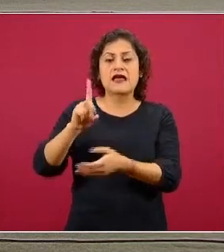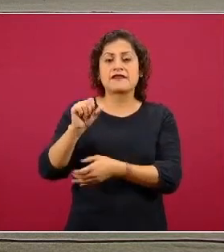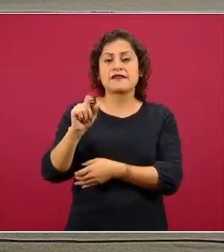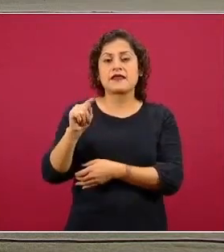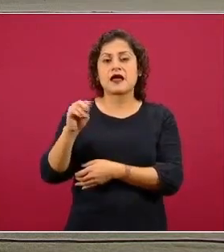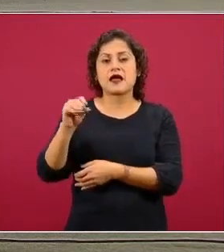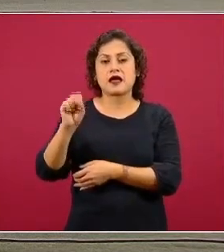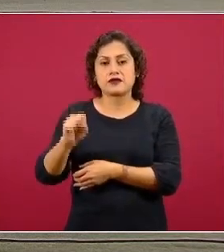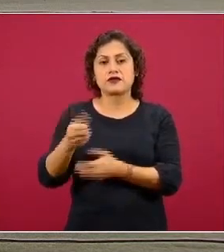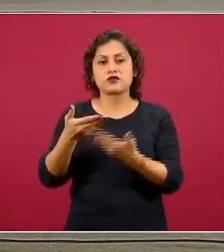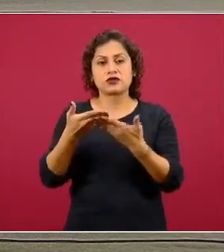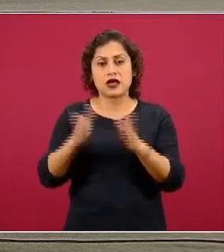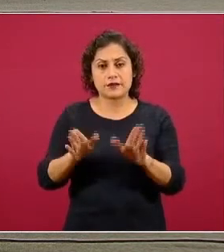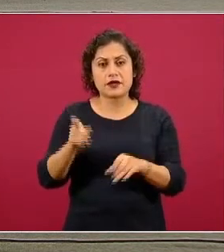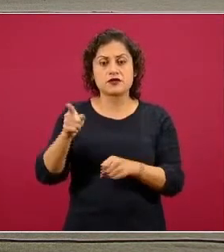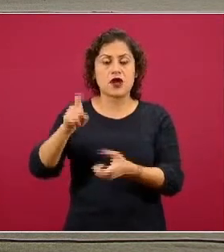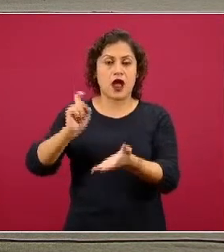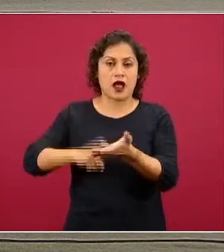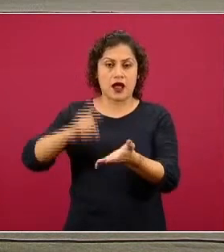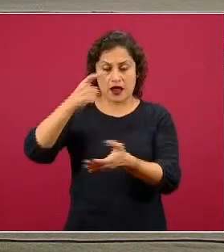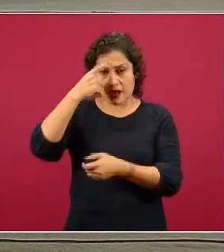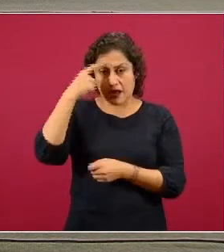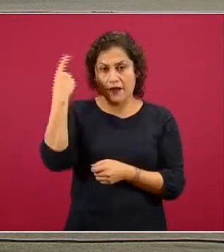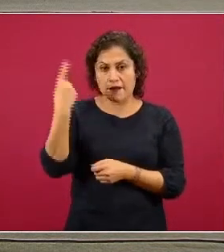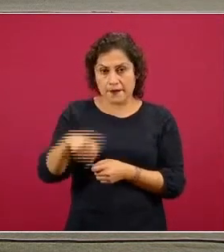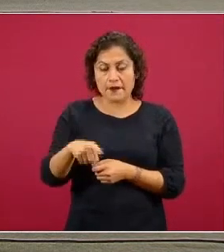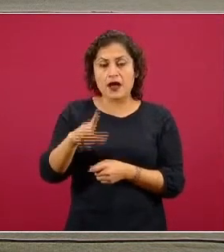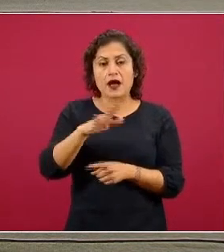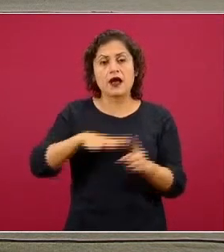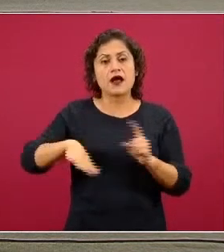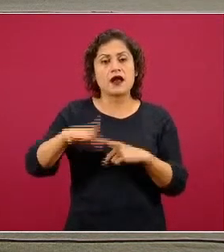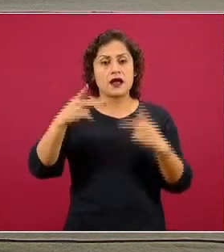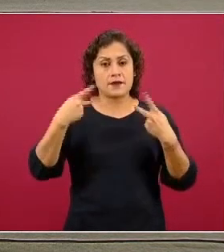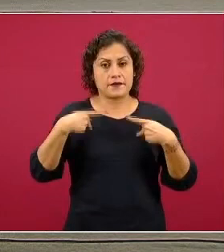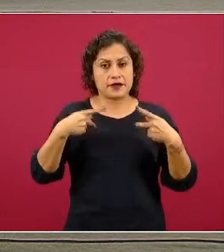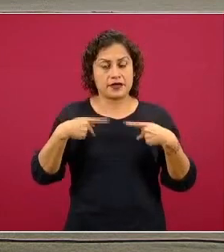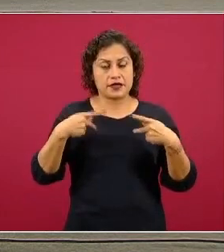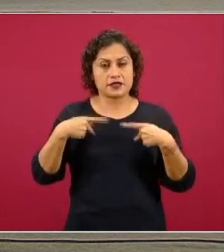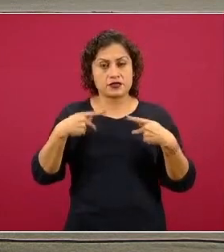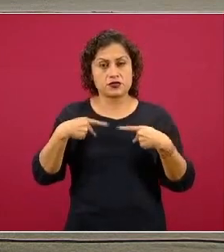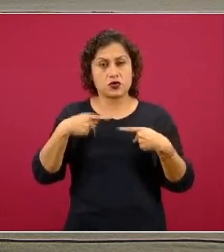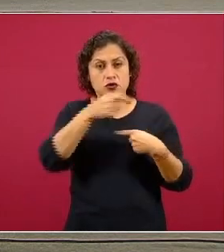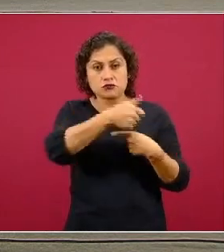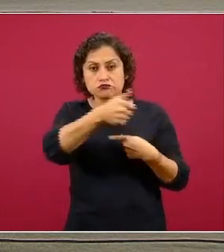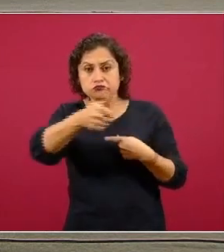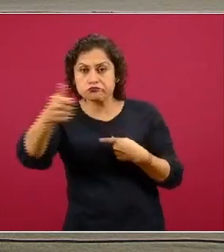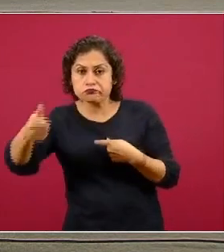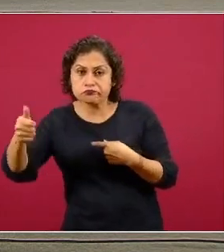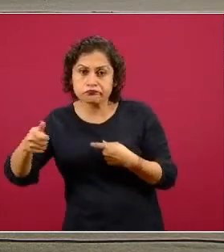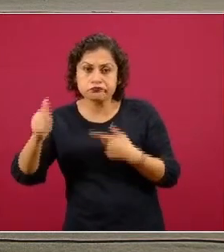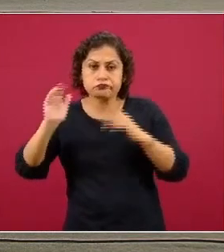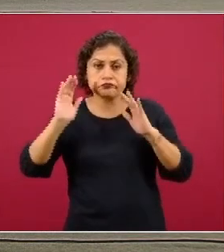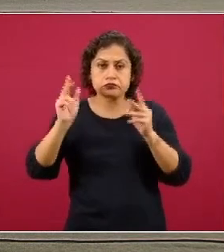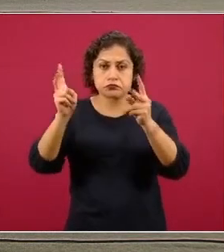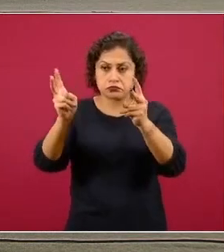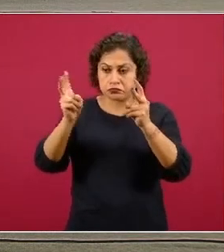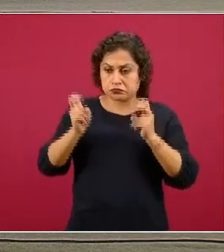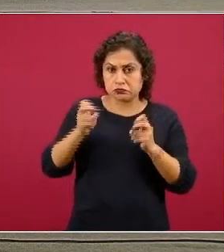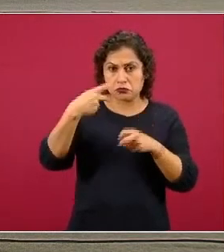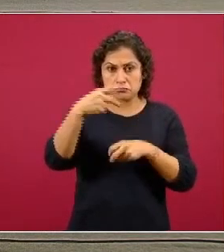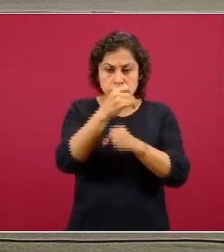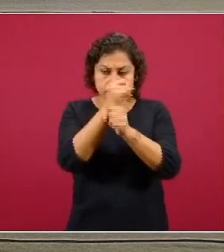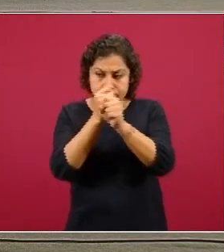también pues, ha habido el esfuerzo para que cada una de ustedes como personas que están analizando datos